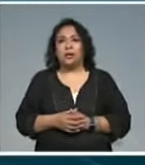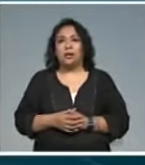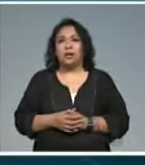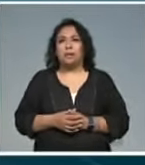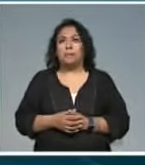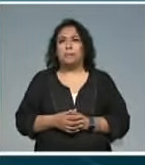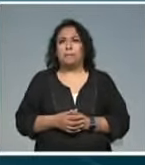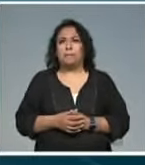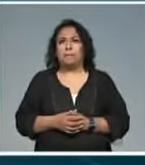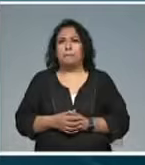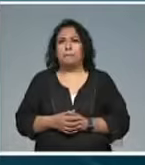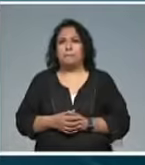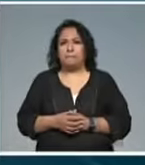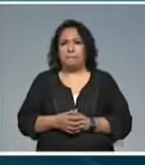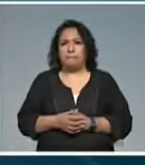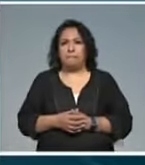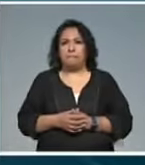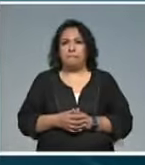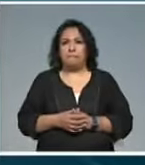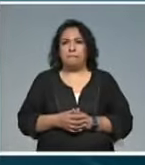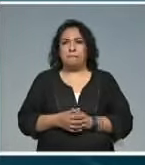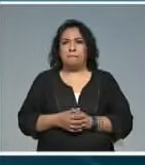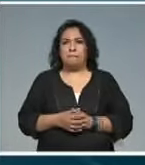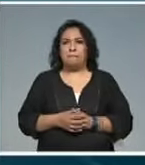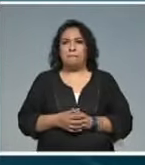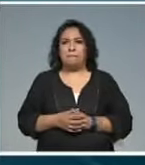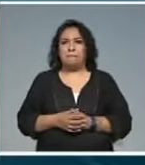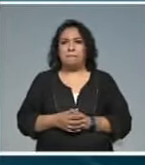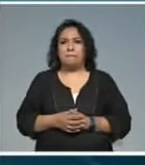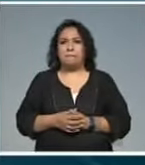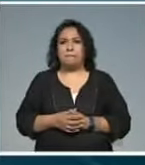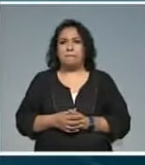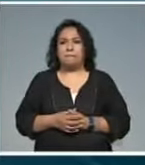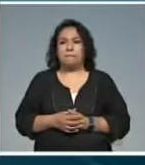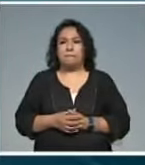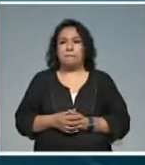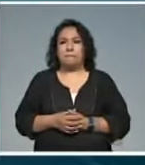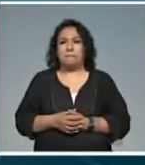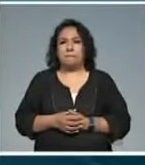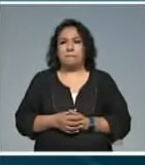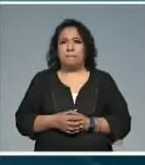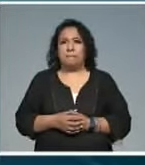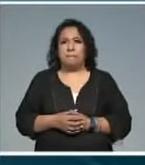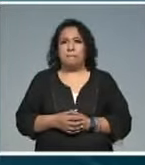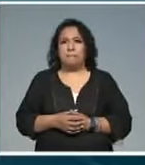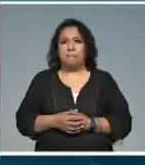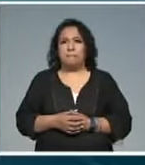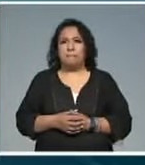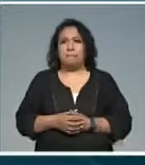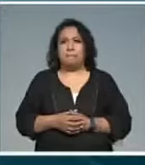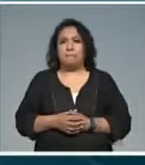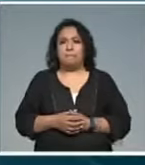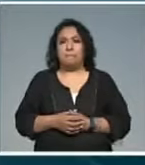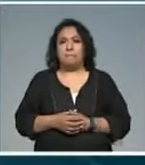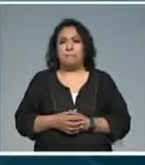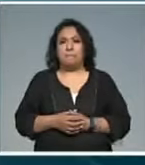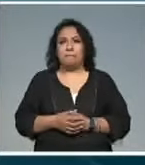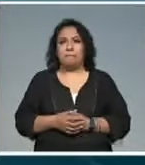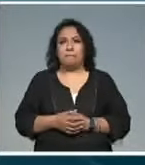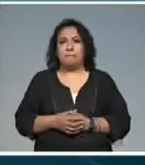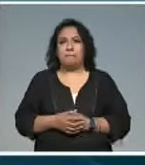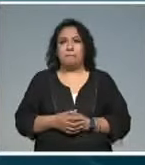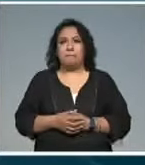XEIMT les da la bienvenida a la hora más emplumada de la televisión. El único programa que cruza el